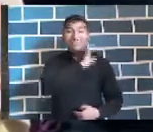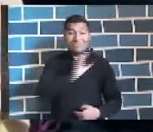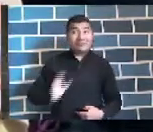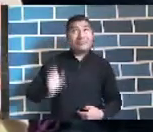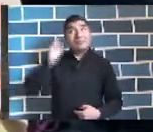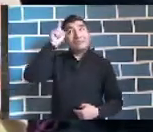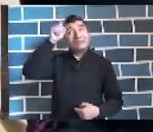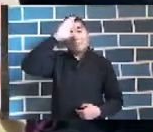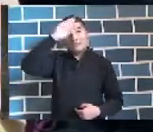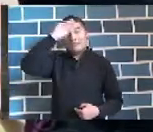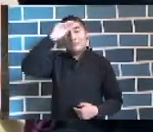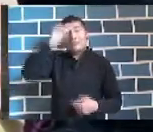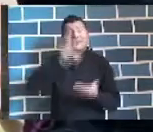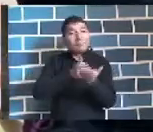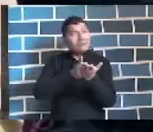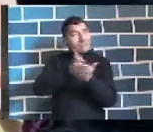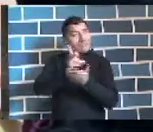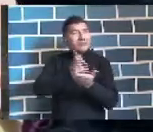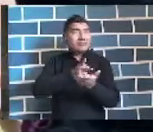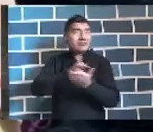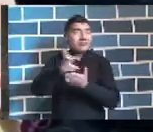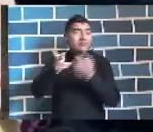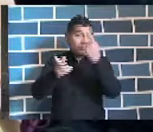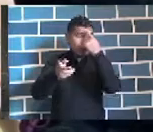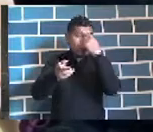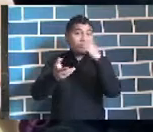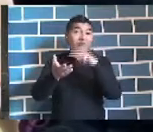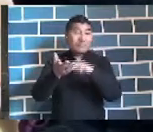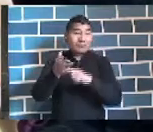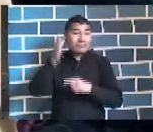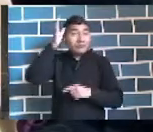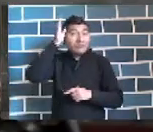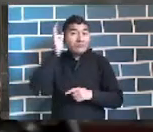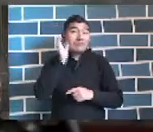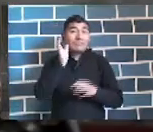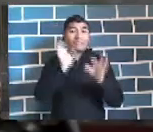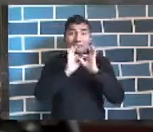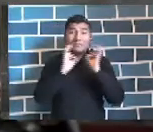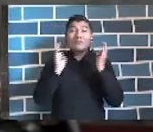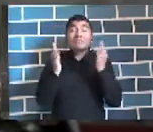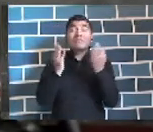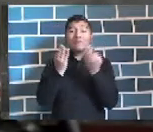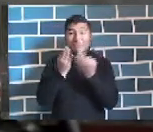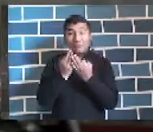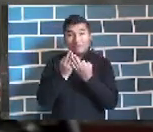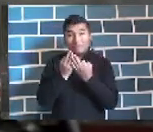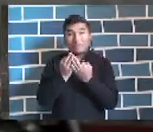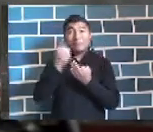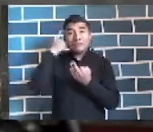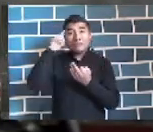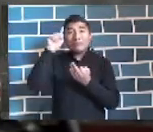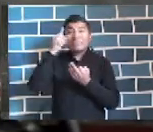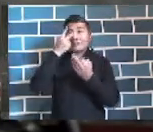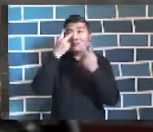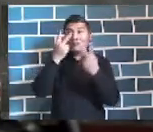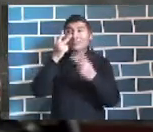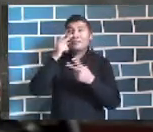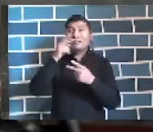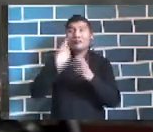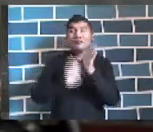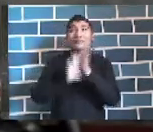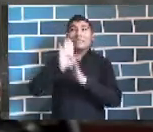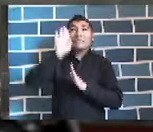el hombre verdadero. Por eso los padres de familia, para ver crecer a sus